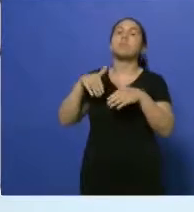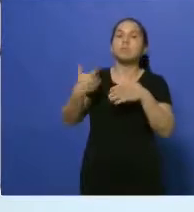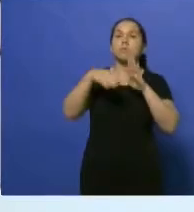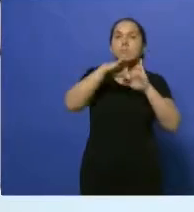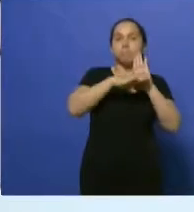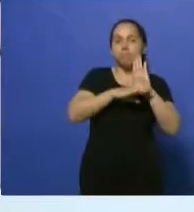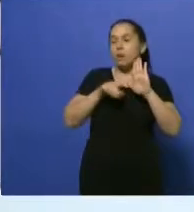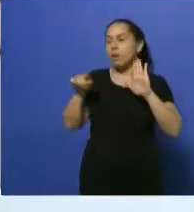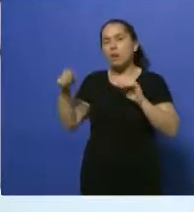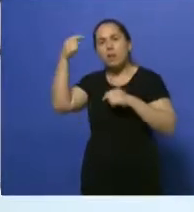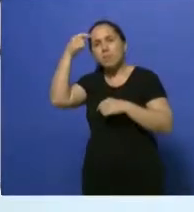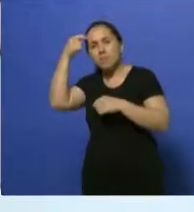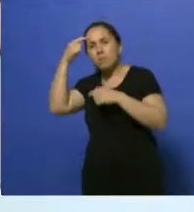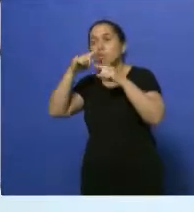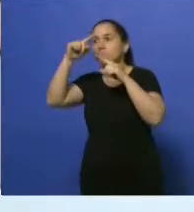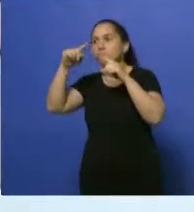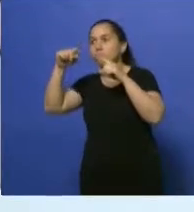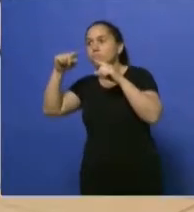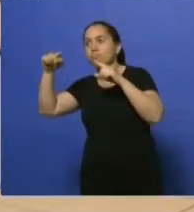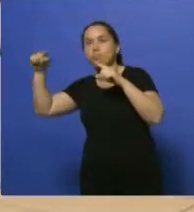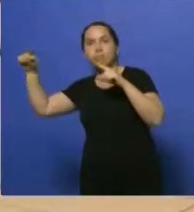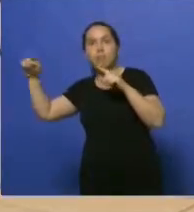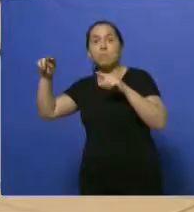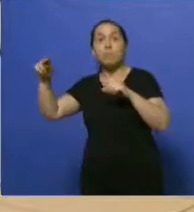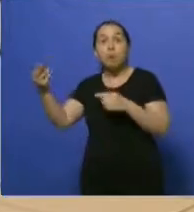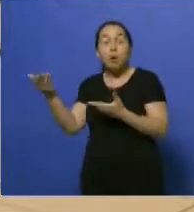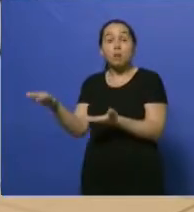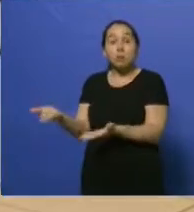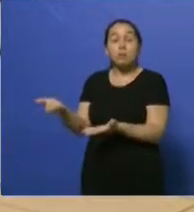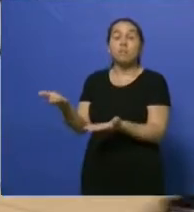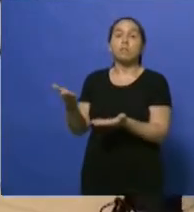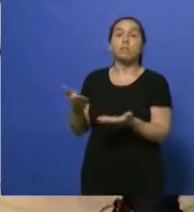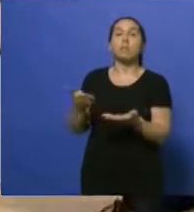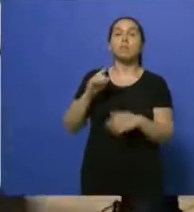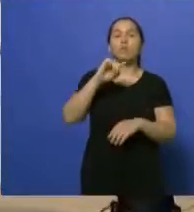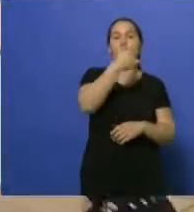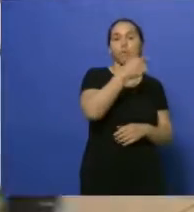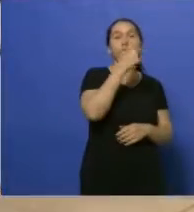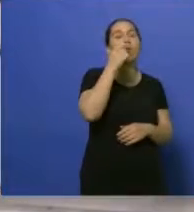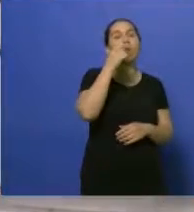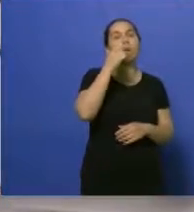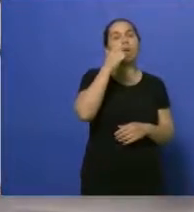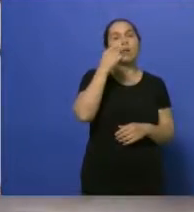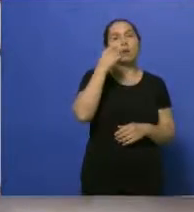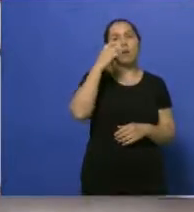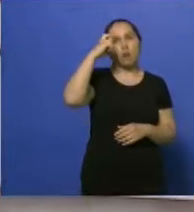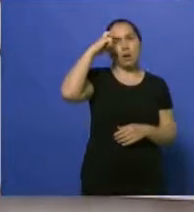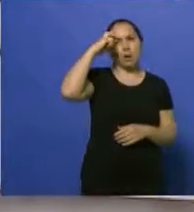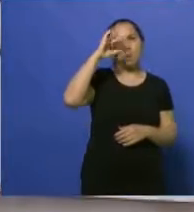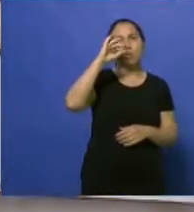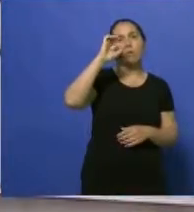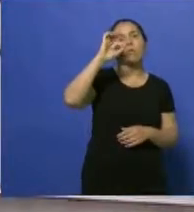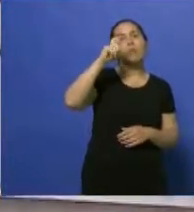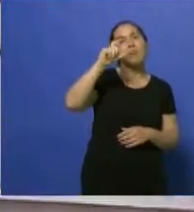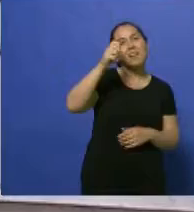confirmó su muerte cerebral. De esta manera se iniciaron los contactos con ECODAIC, filial de Córdoba, como del INCUCAI, para llevar adelante